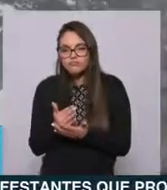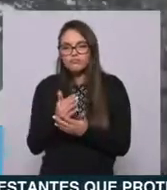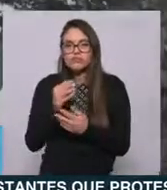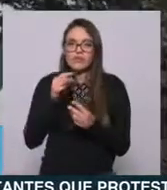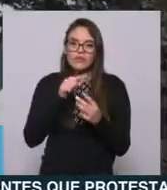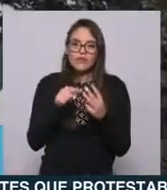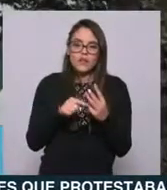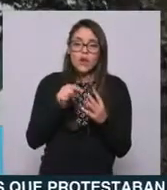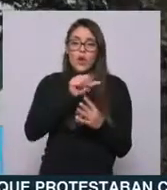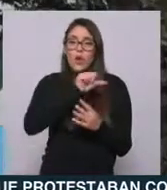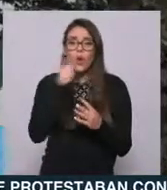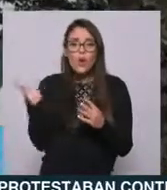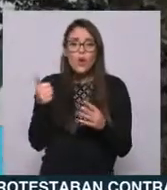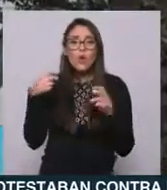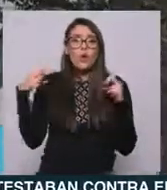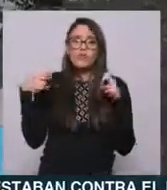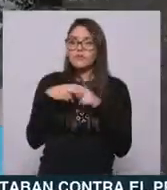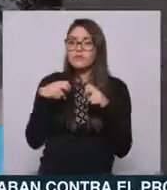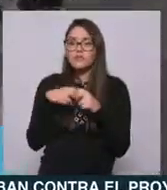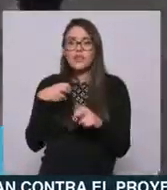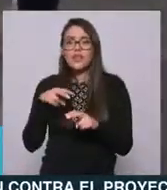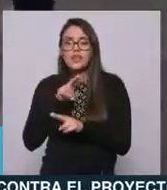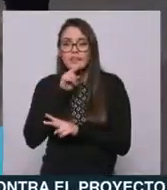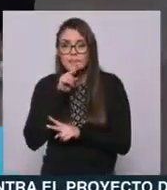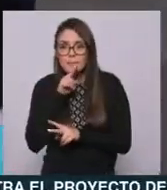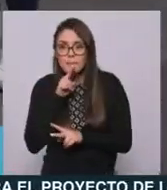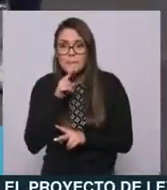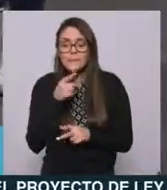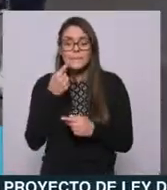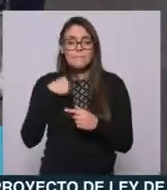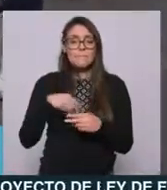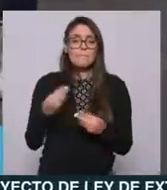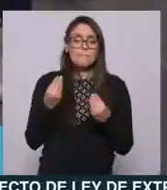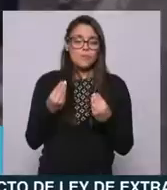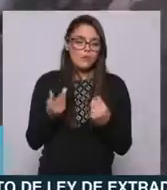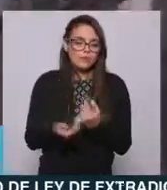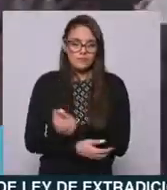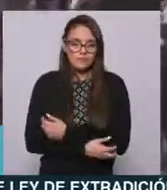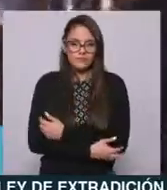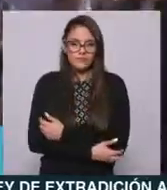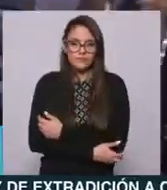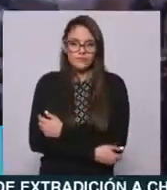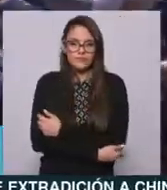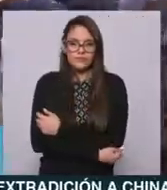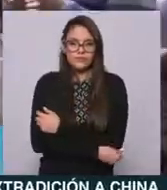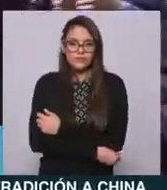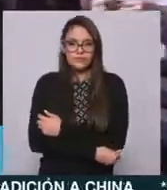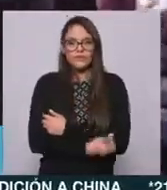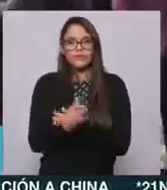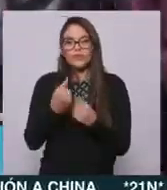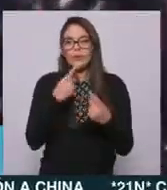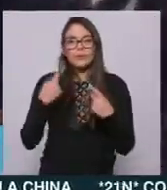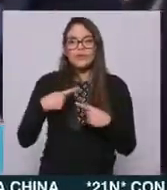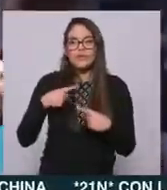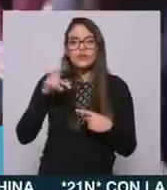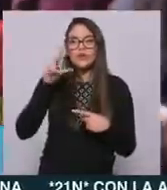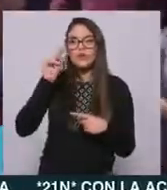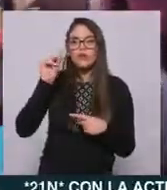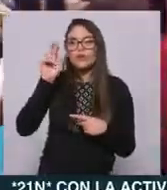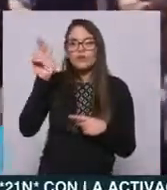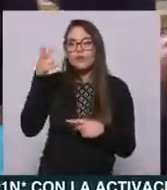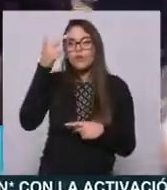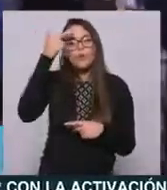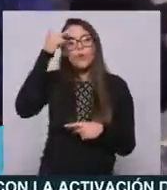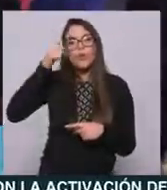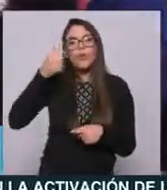fueron crisis nerviosas de mucha gente, de alguna gente, te digo, despistada, que no se dio cuenta de que esto era un simulacro, a